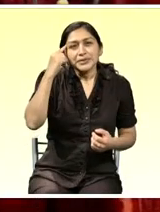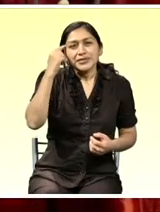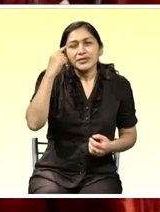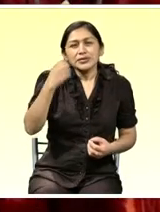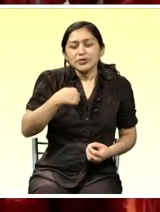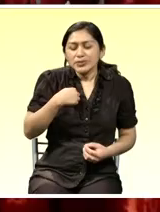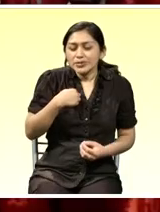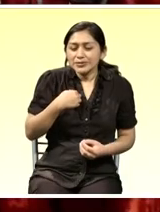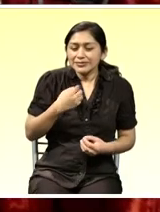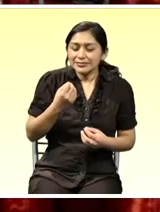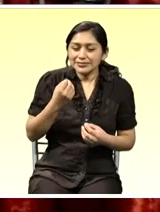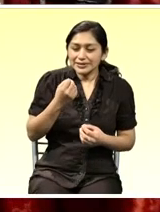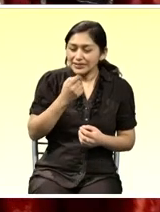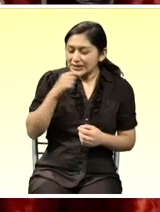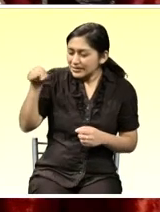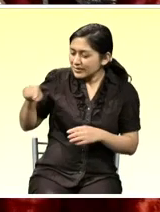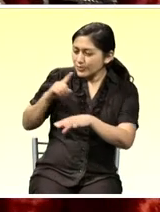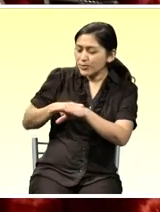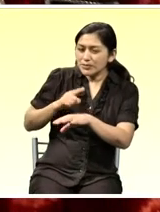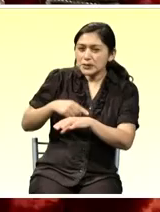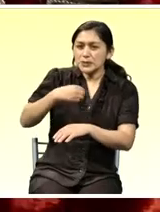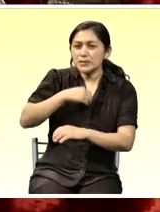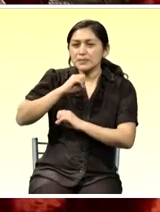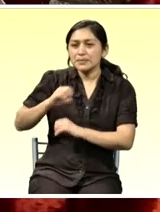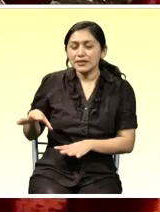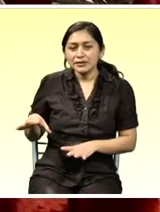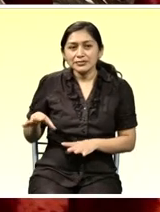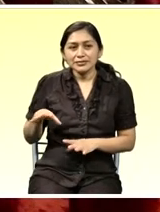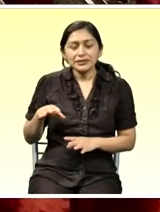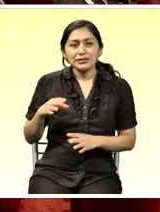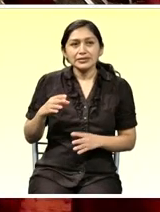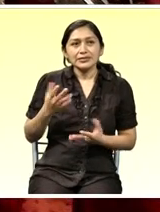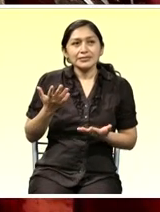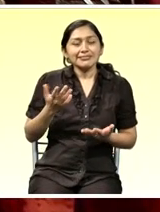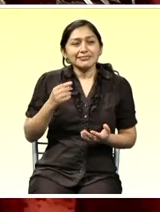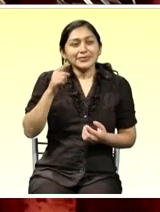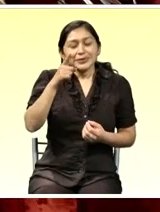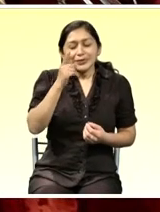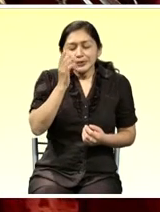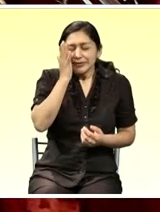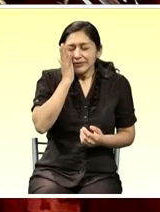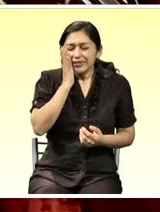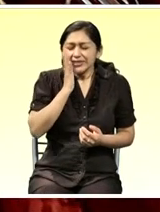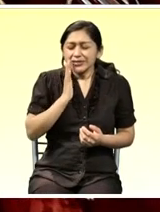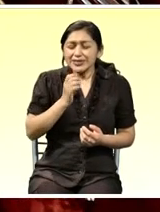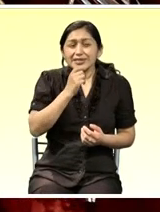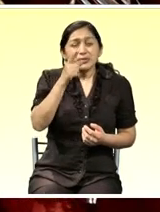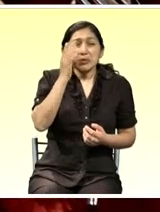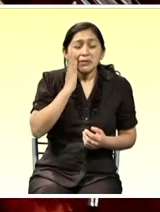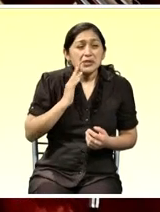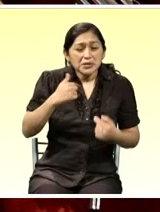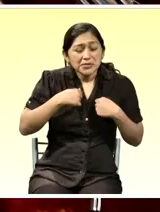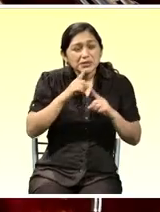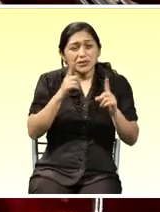momento si no hubieses usado de tanta misericordia? Yo estaría en el infierno,